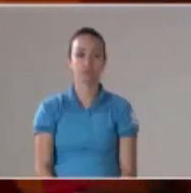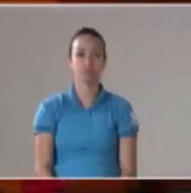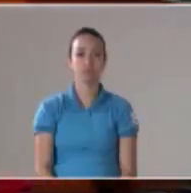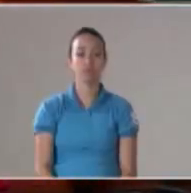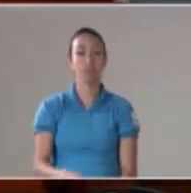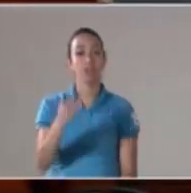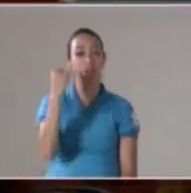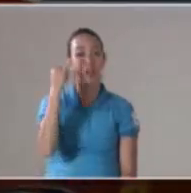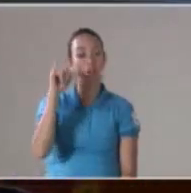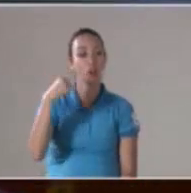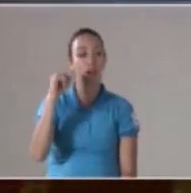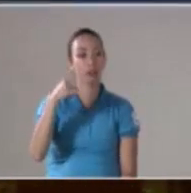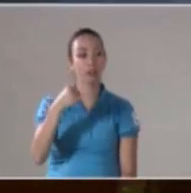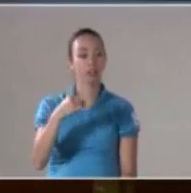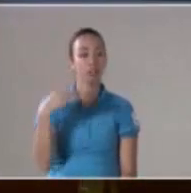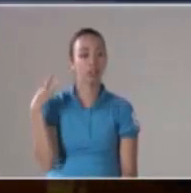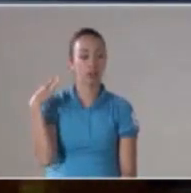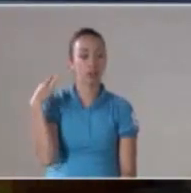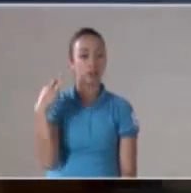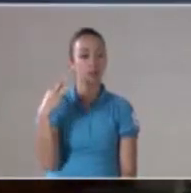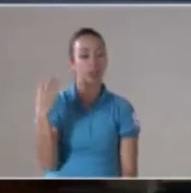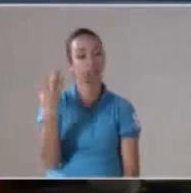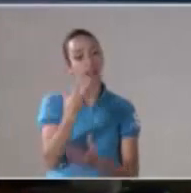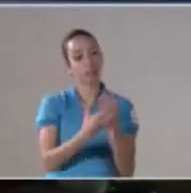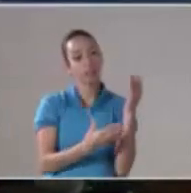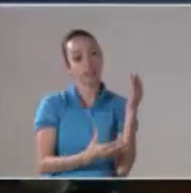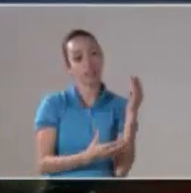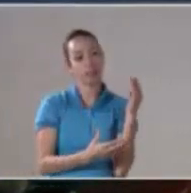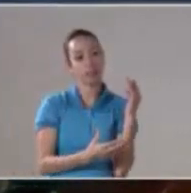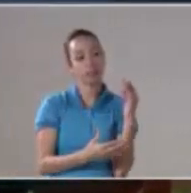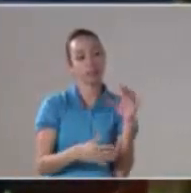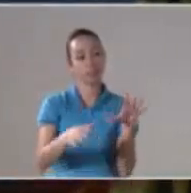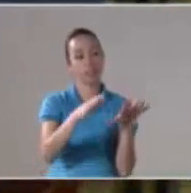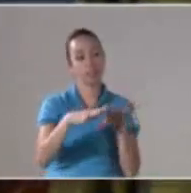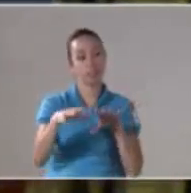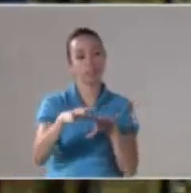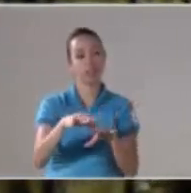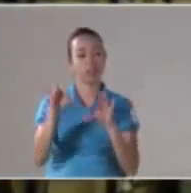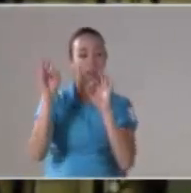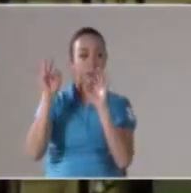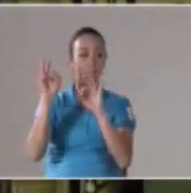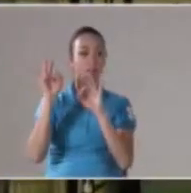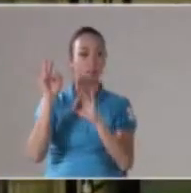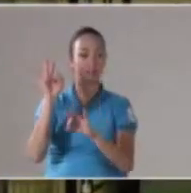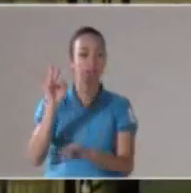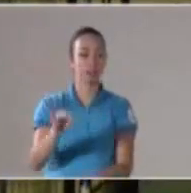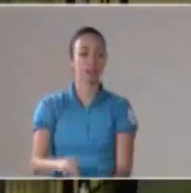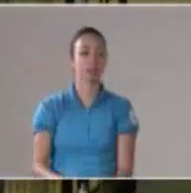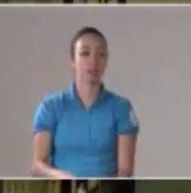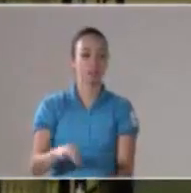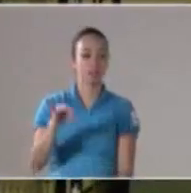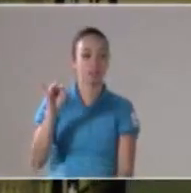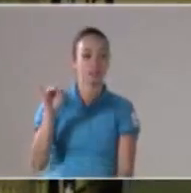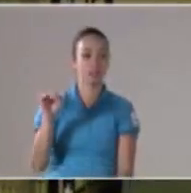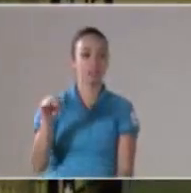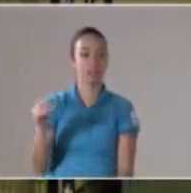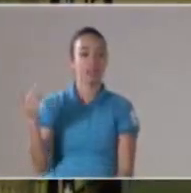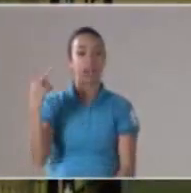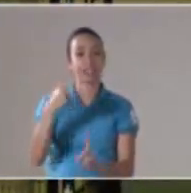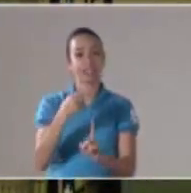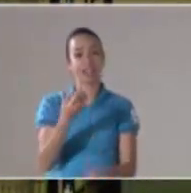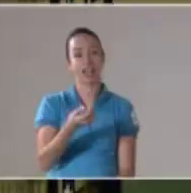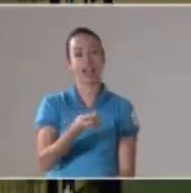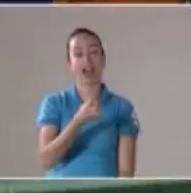El jueves, si tiene feriado, lo invito a que vayamos a la actividad de pastores. Hasta almuerzo nos van a